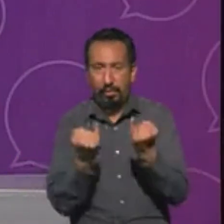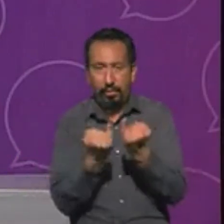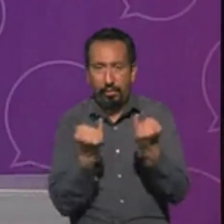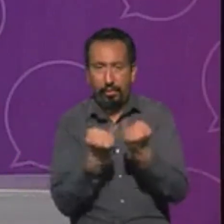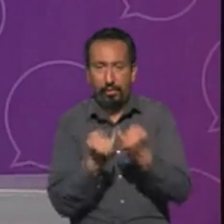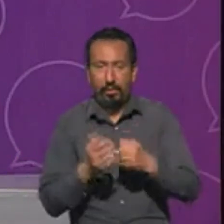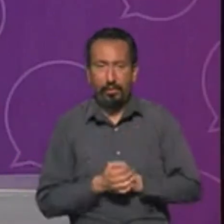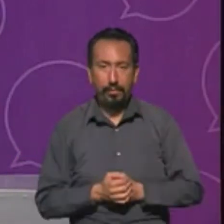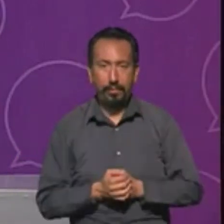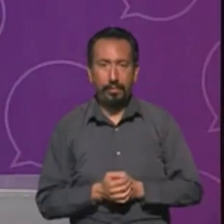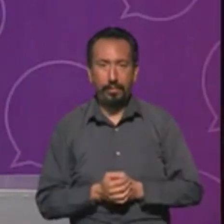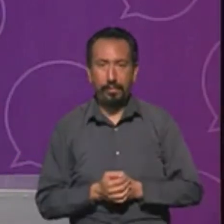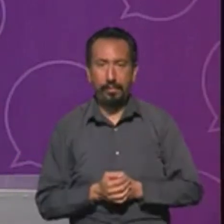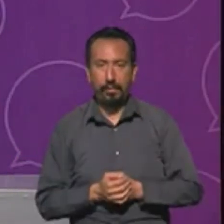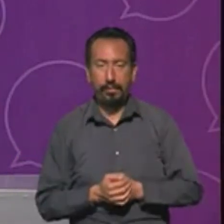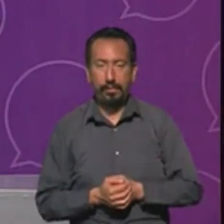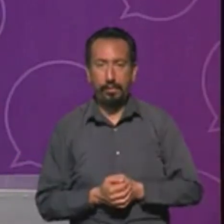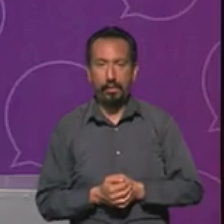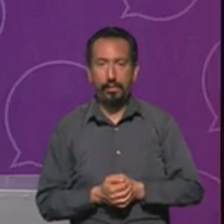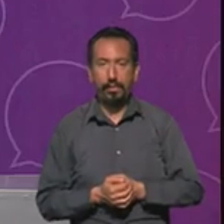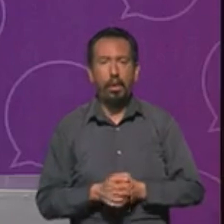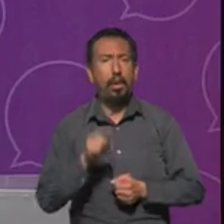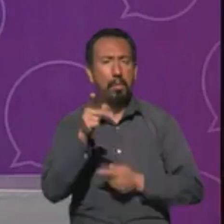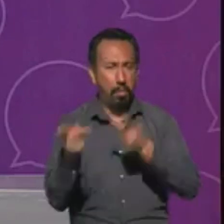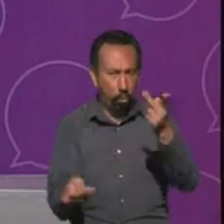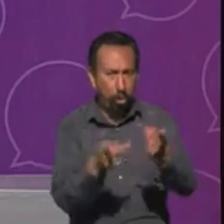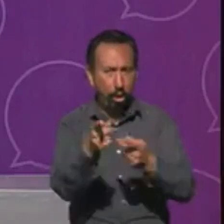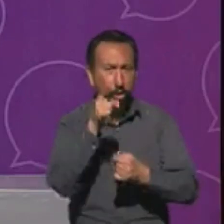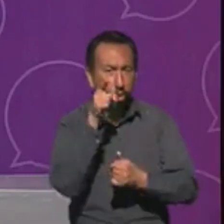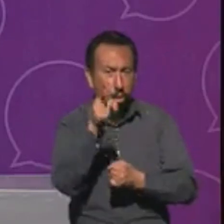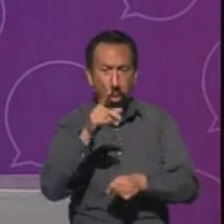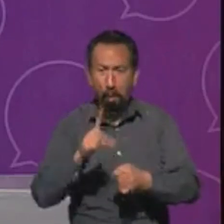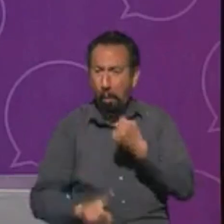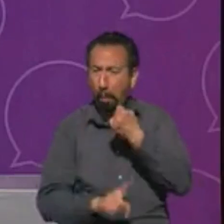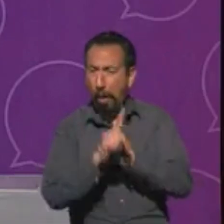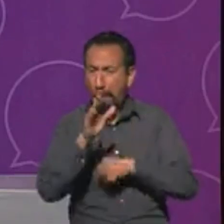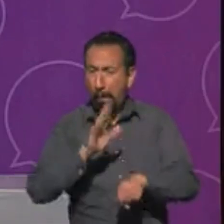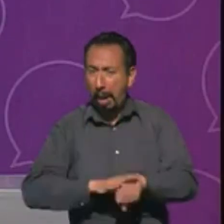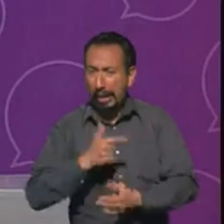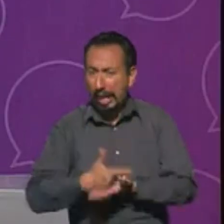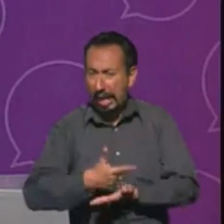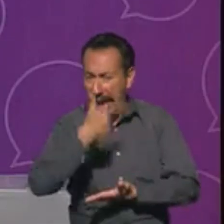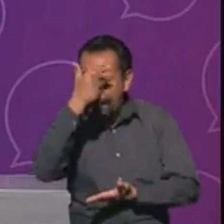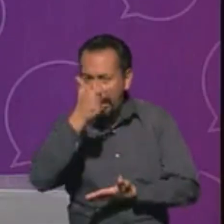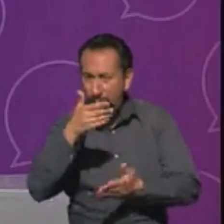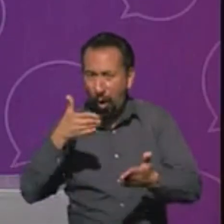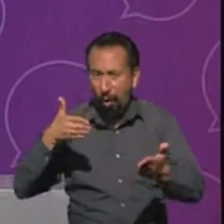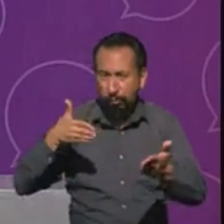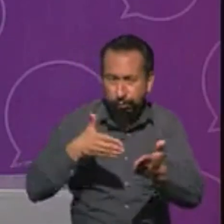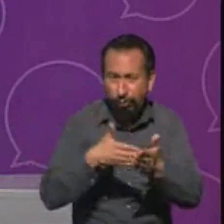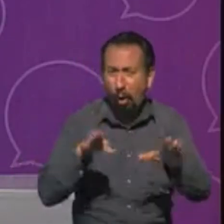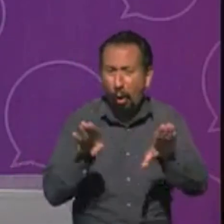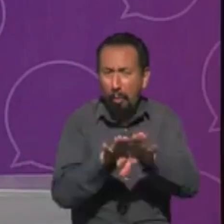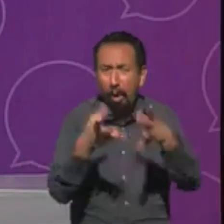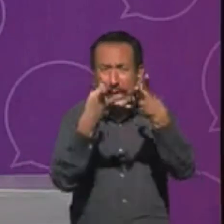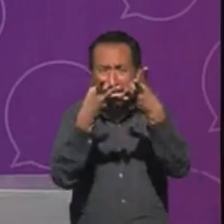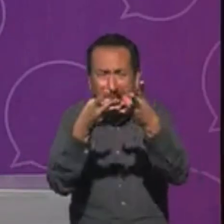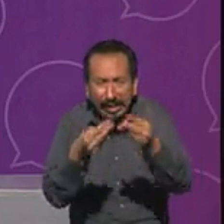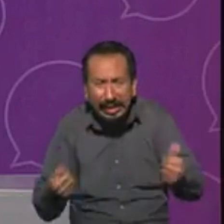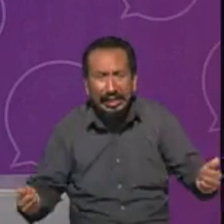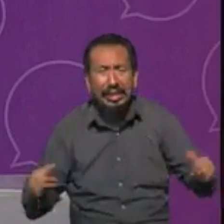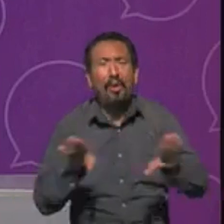primera pregunta del último segmento Cuál será el reto más grande de su administración y qué está dispuesto hacer para